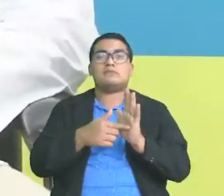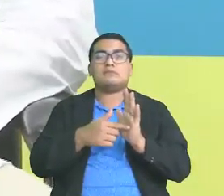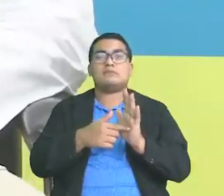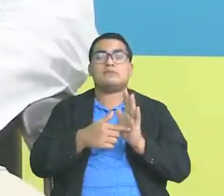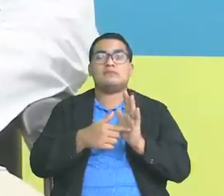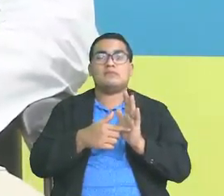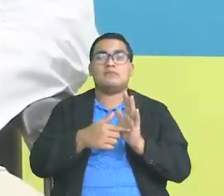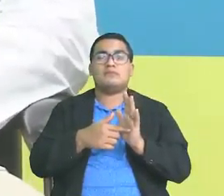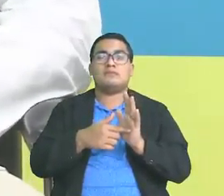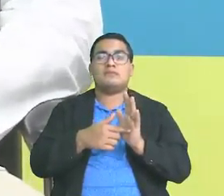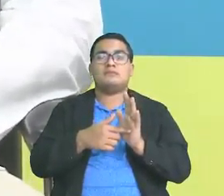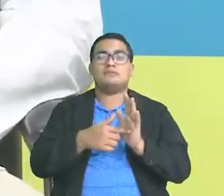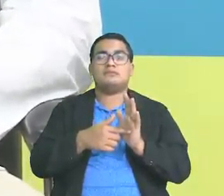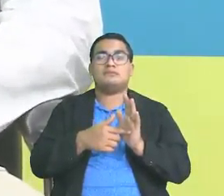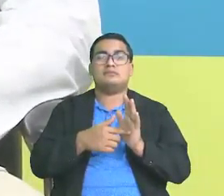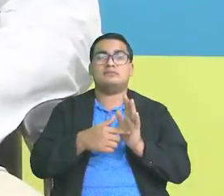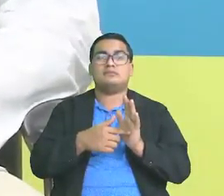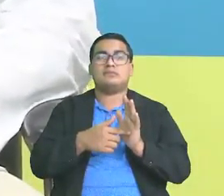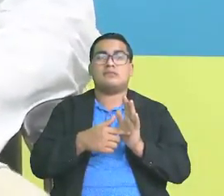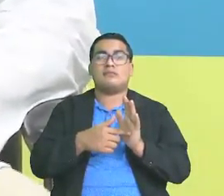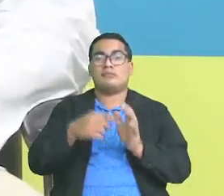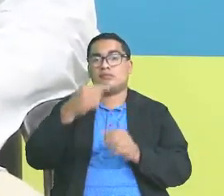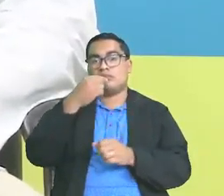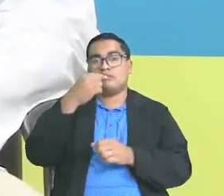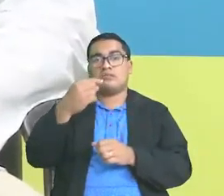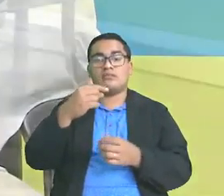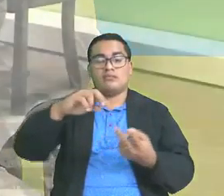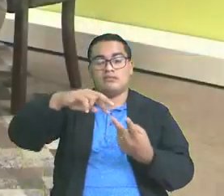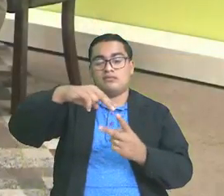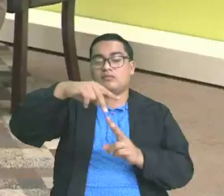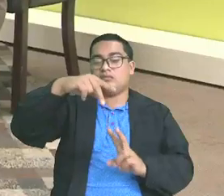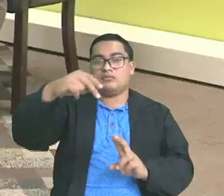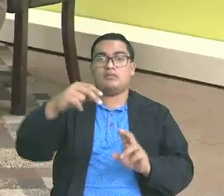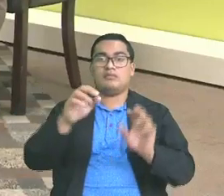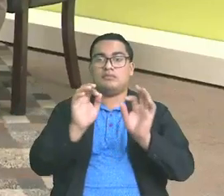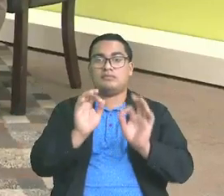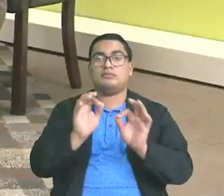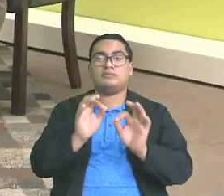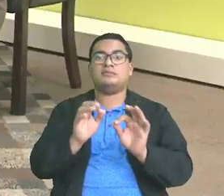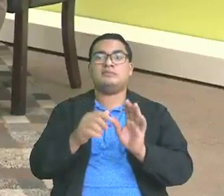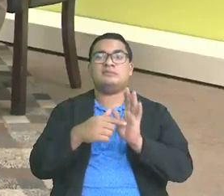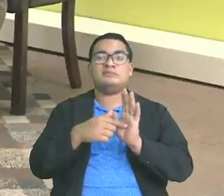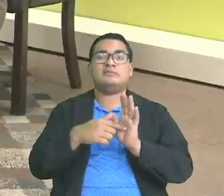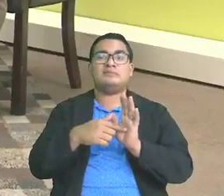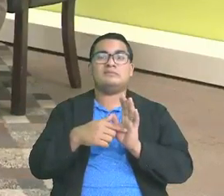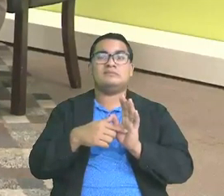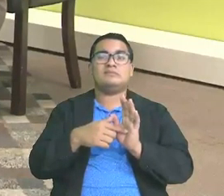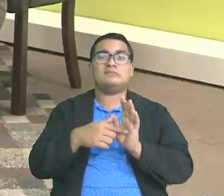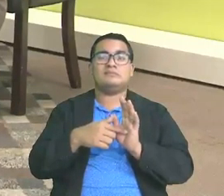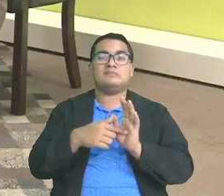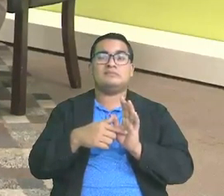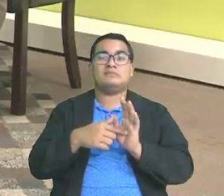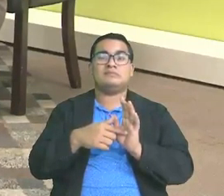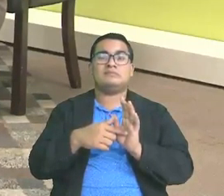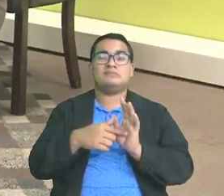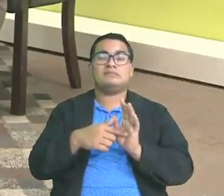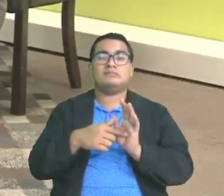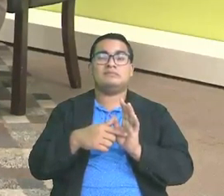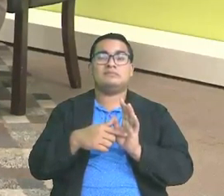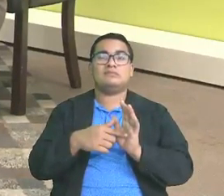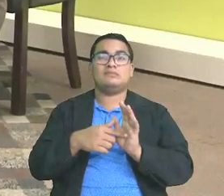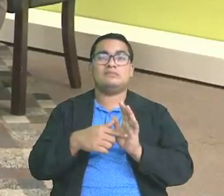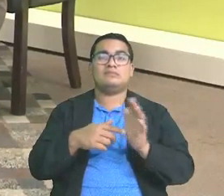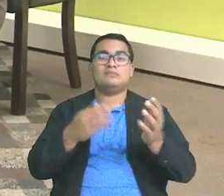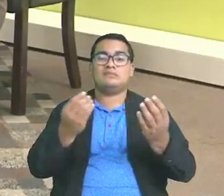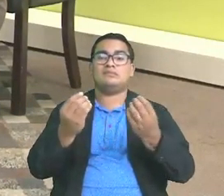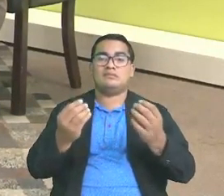sí, está genéticamente relacionada. Hay un gen, el SOC, por sus siglas, que es un nombre, como